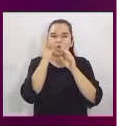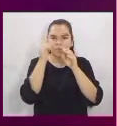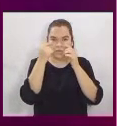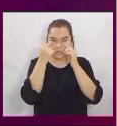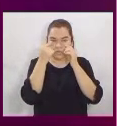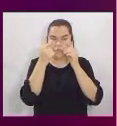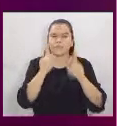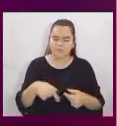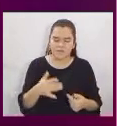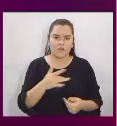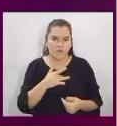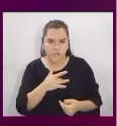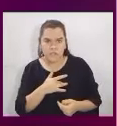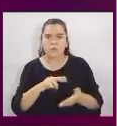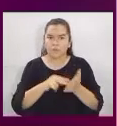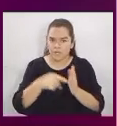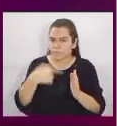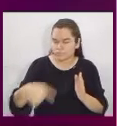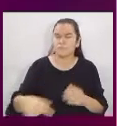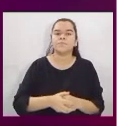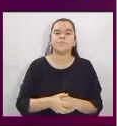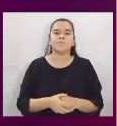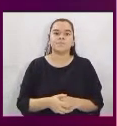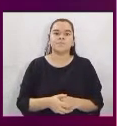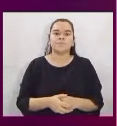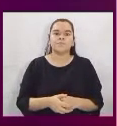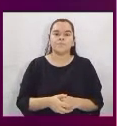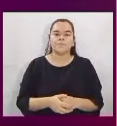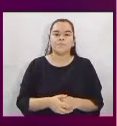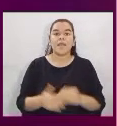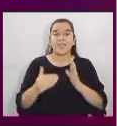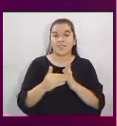estas ataxias. Dijimos que hay problemas cardíacos, etc.